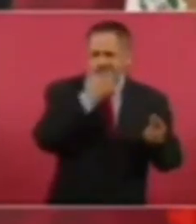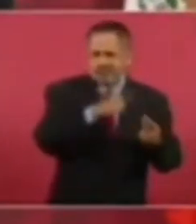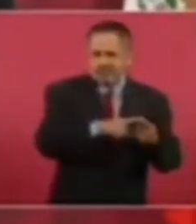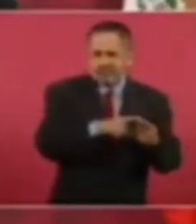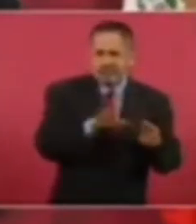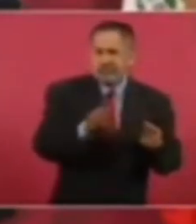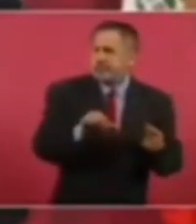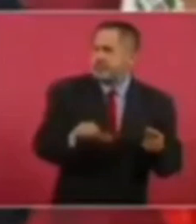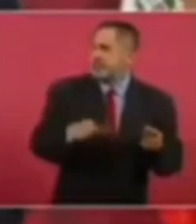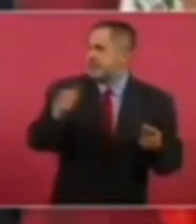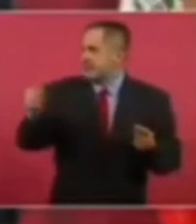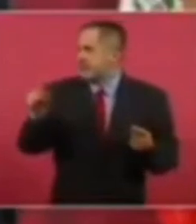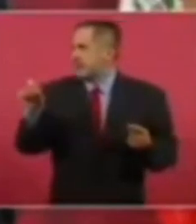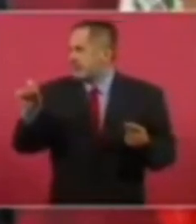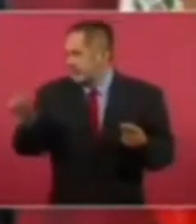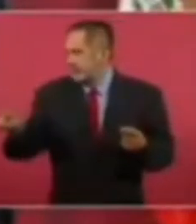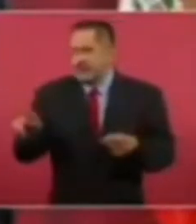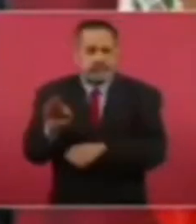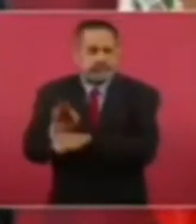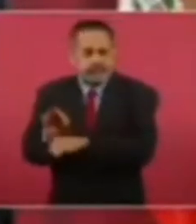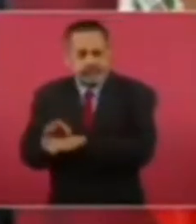izquierda.